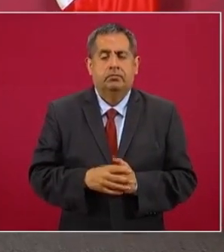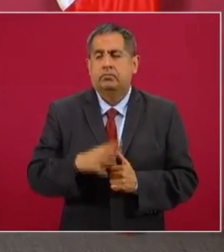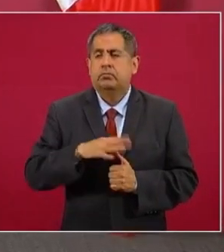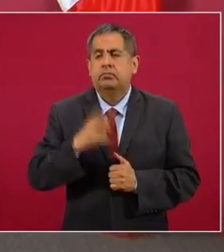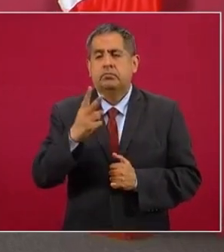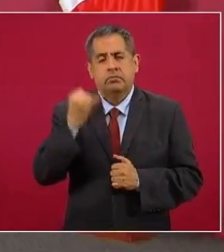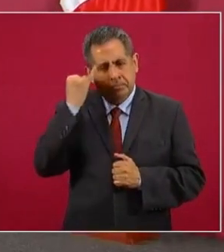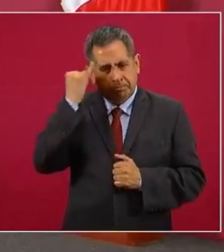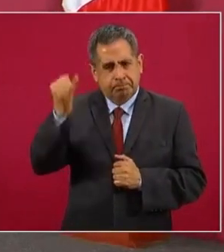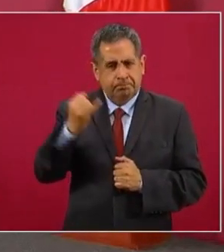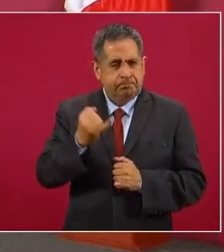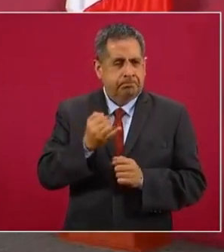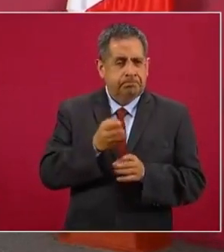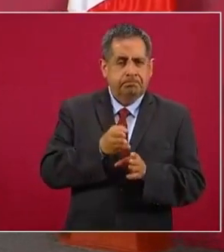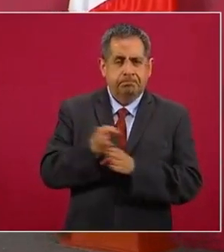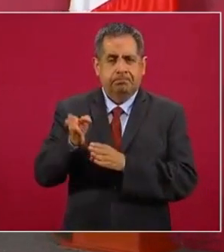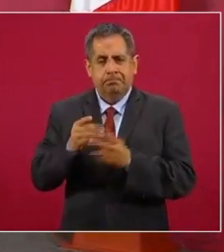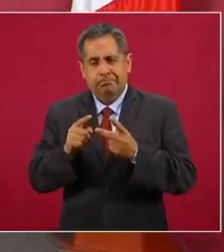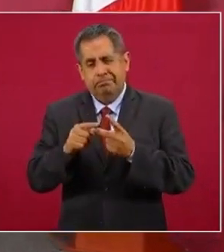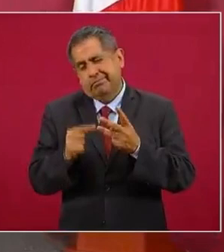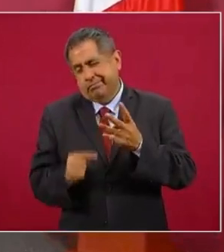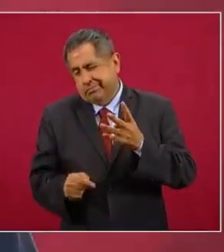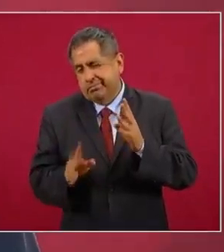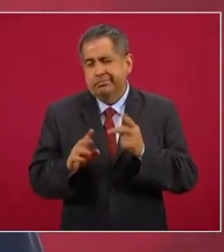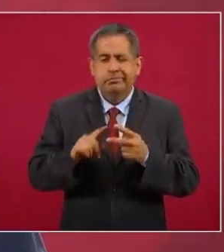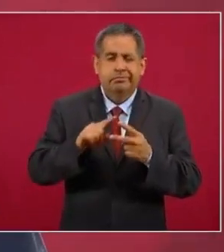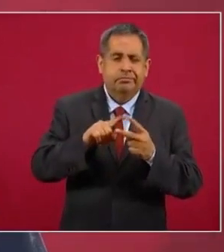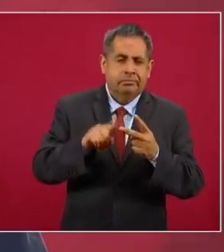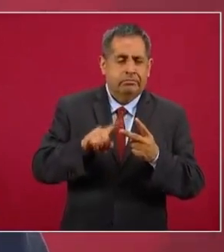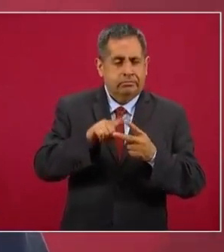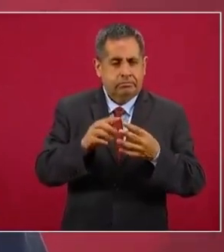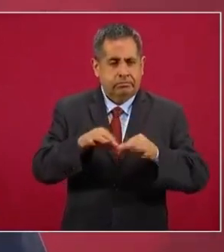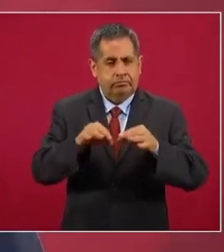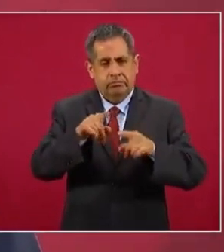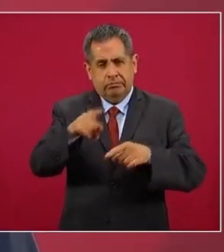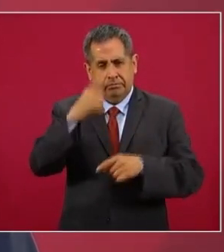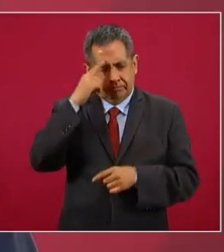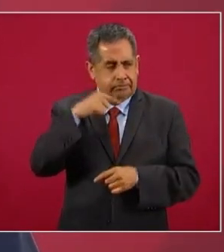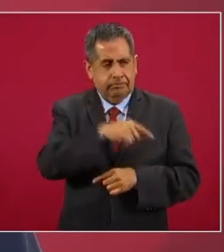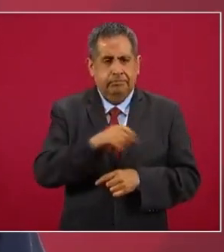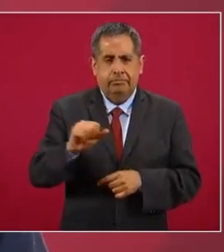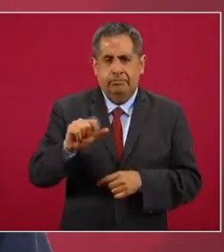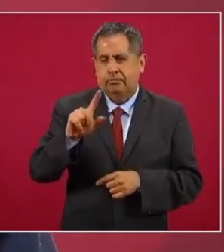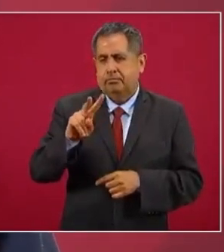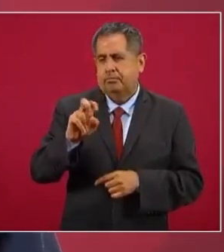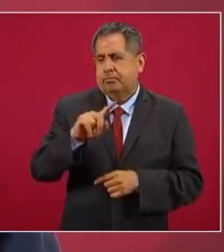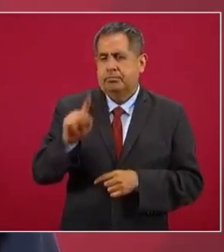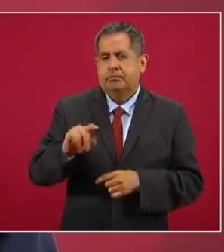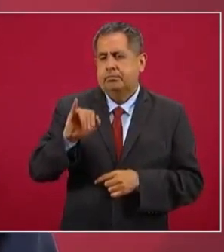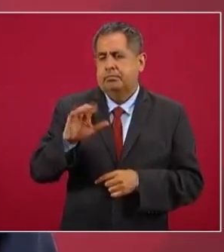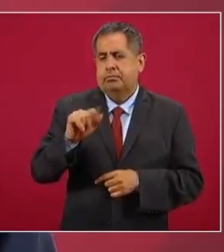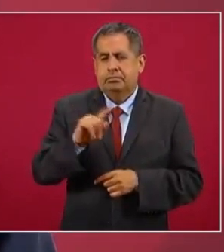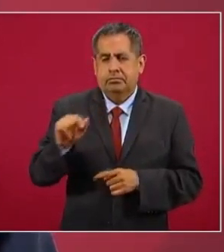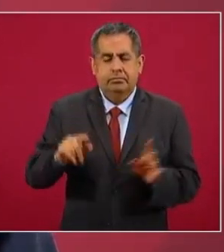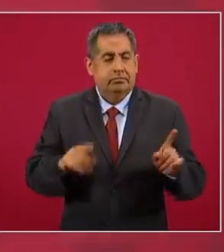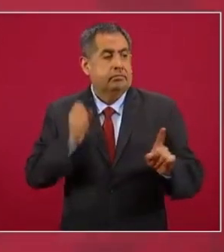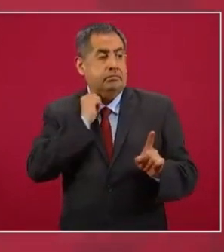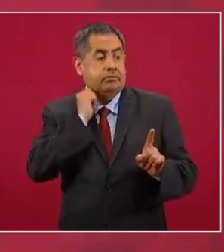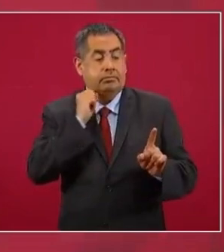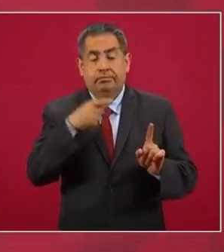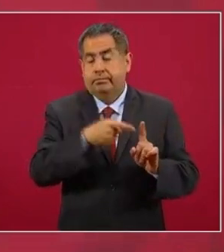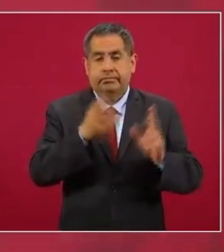dos versiones, ¿no? O más, pero está esta de Álvarez y Casa, pero ese senador